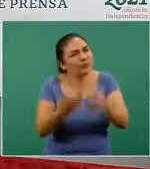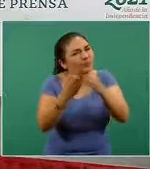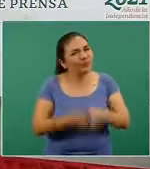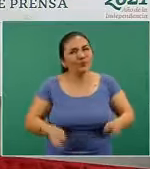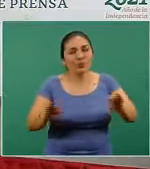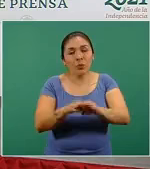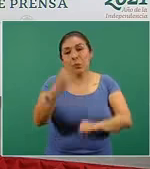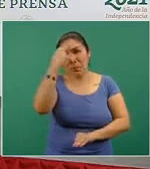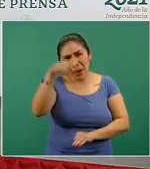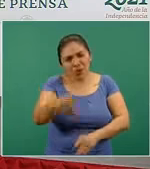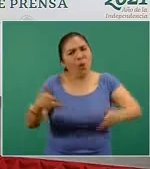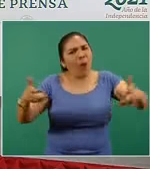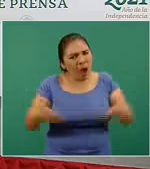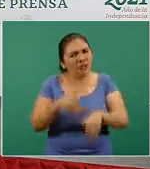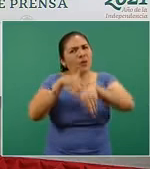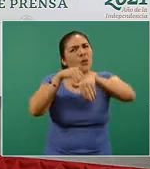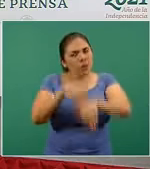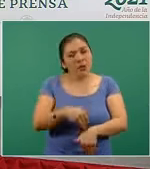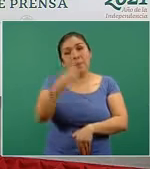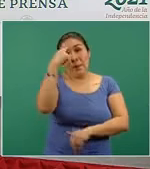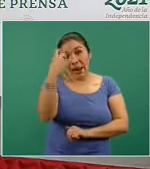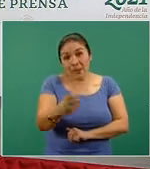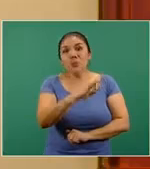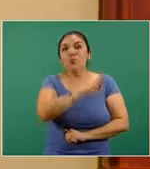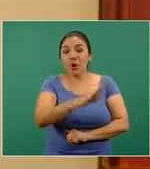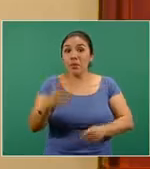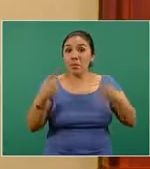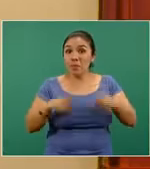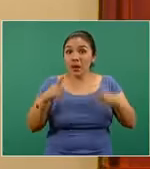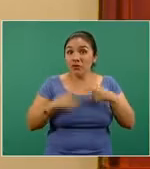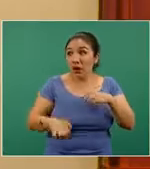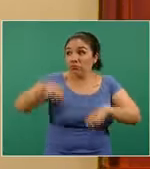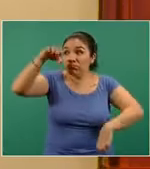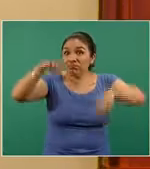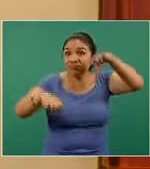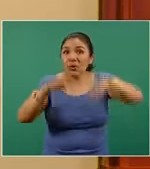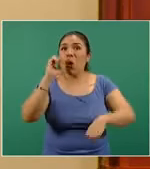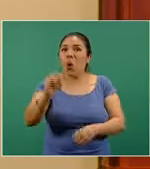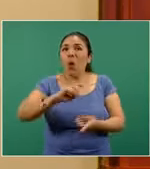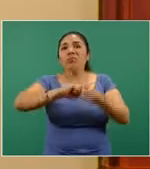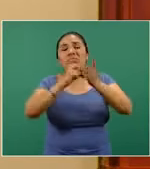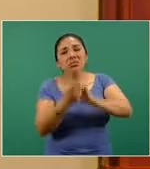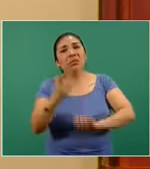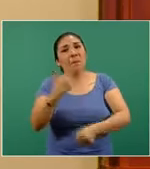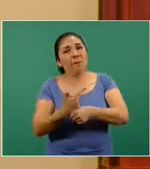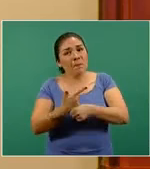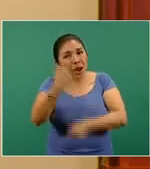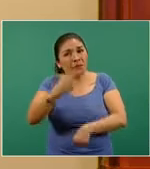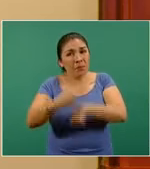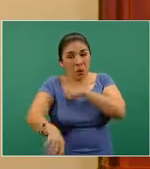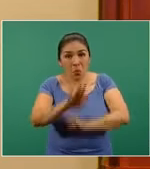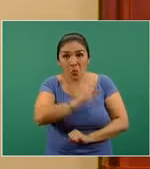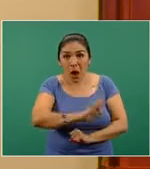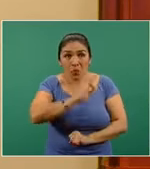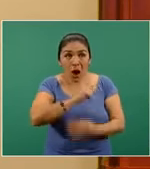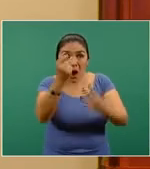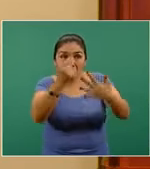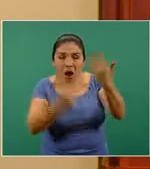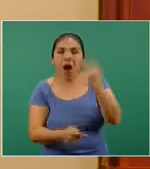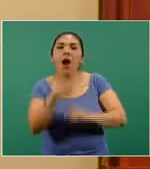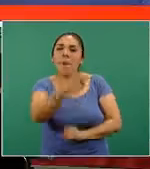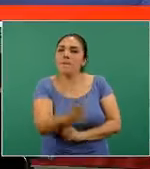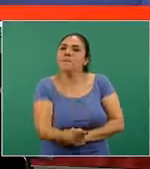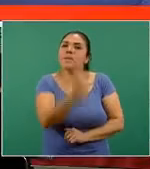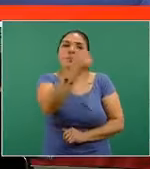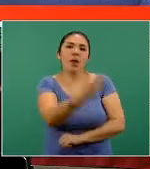podamos poner en práctica para permitir que las personas que tienen mayor riesgo de complicarse y fallecer puedan ser las que reciban la vacuna